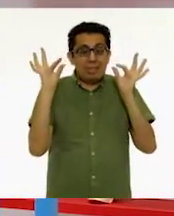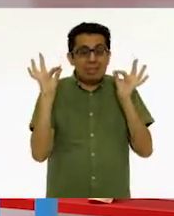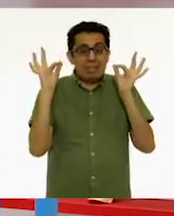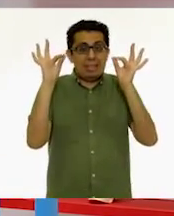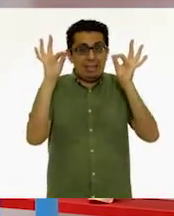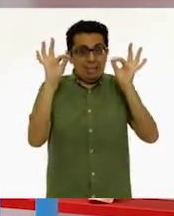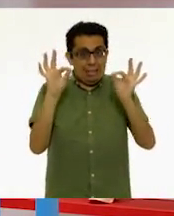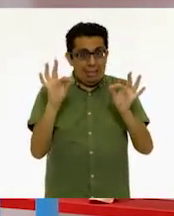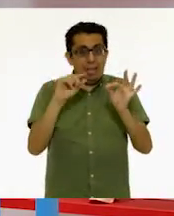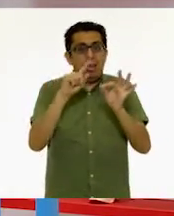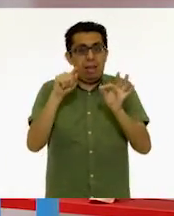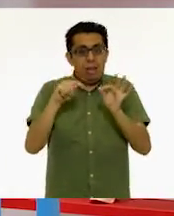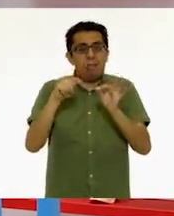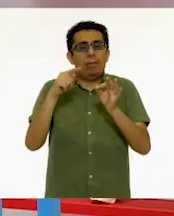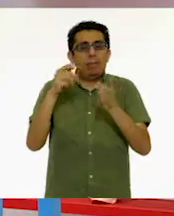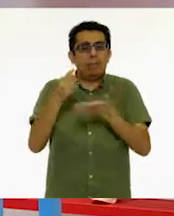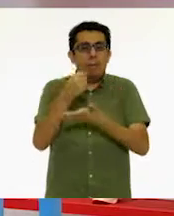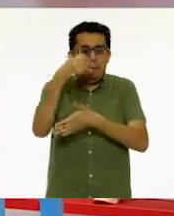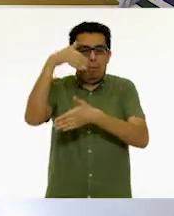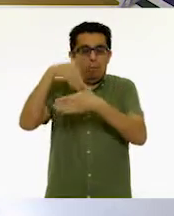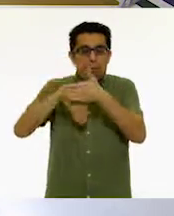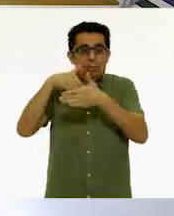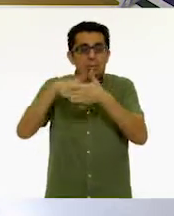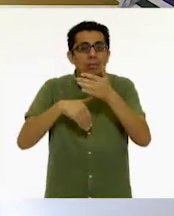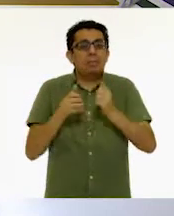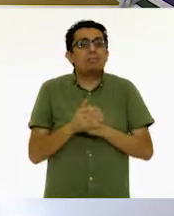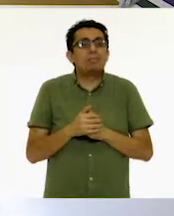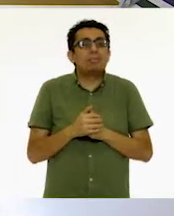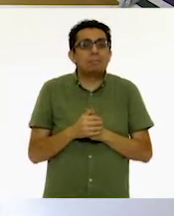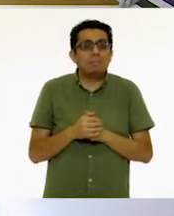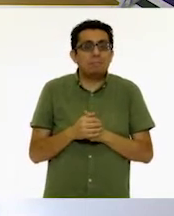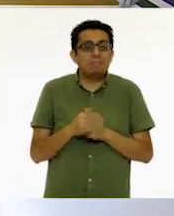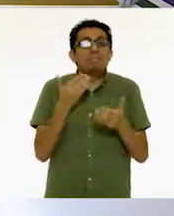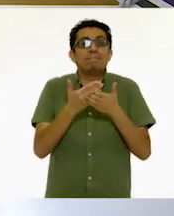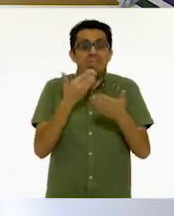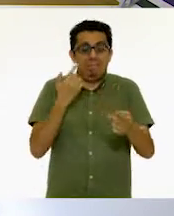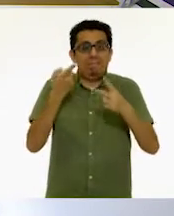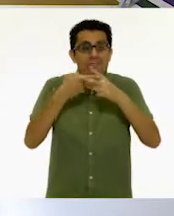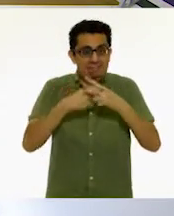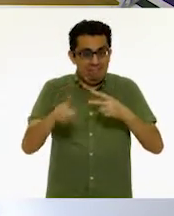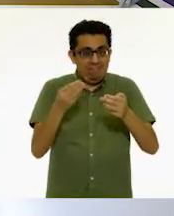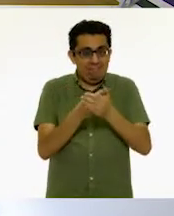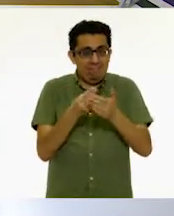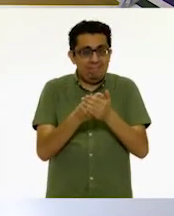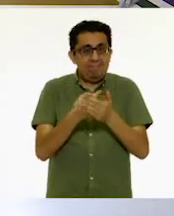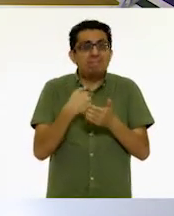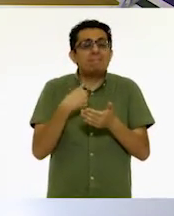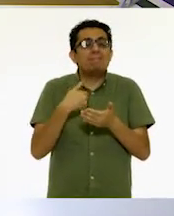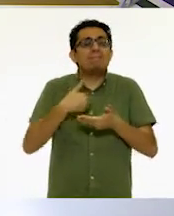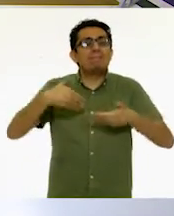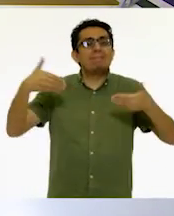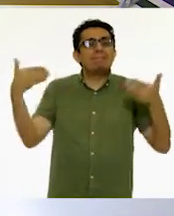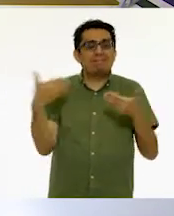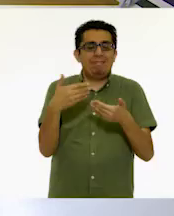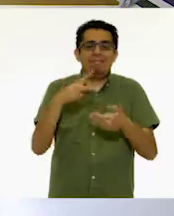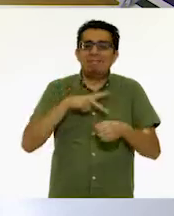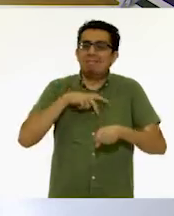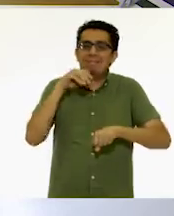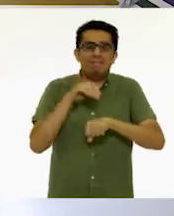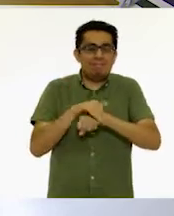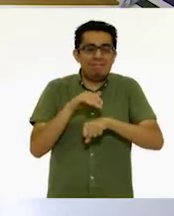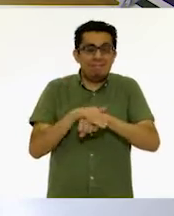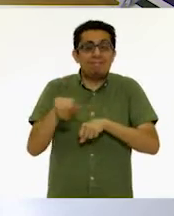guardar en esta bolsita. Pues, antes de comenzar la clase, les voy a presentar a un gran amigo que les va